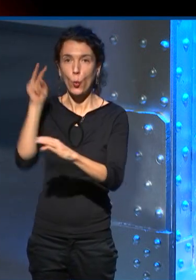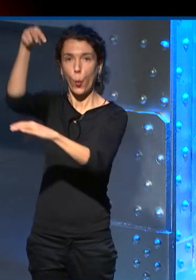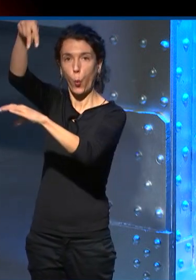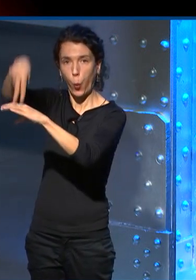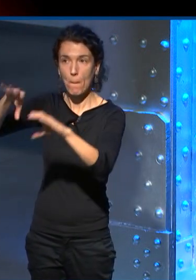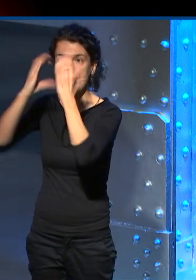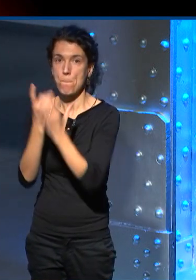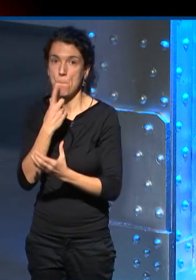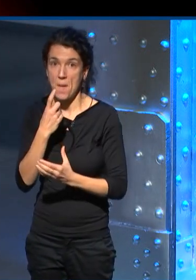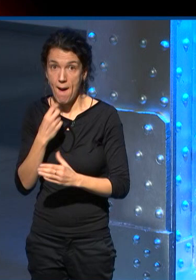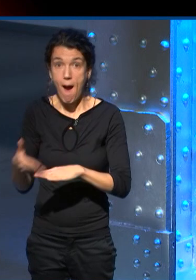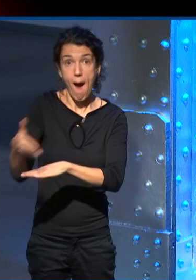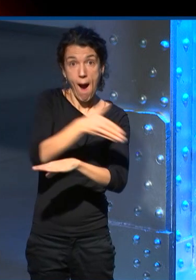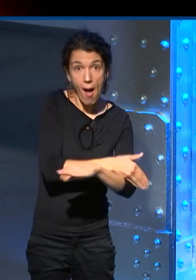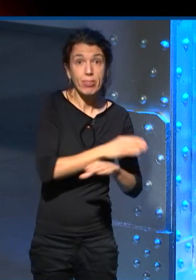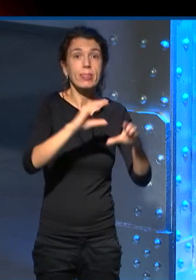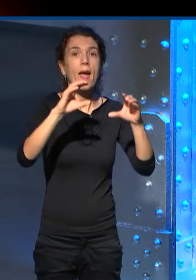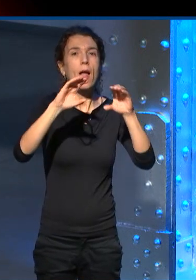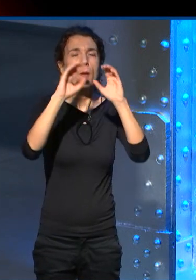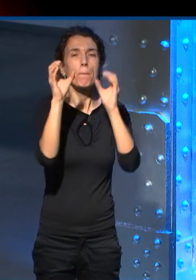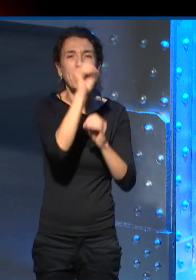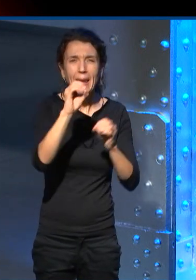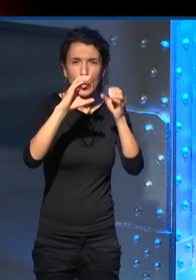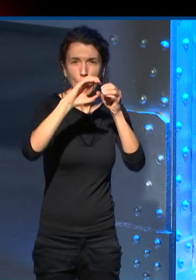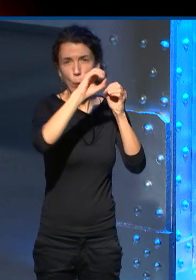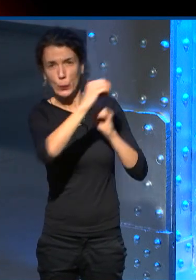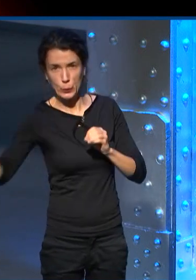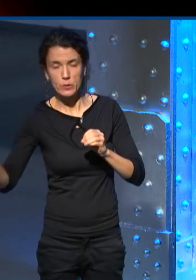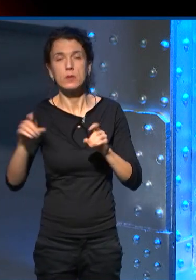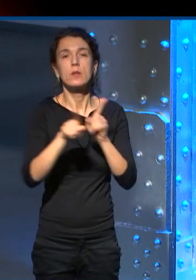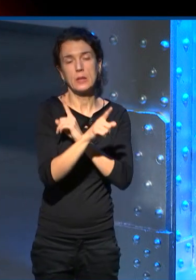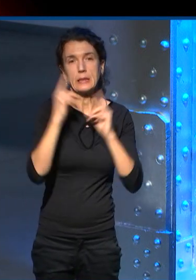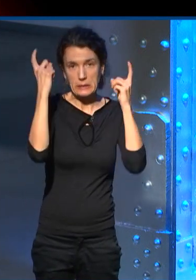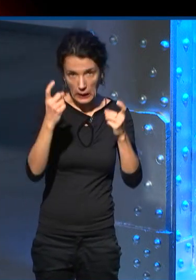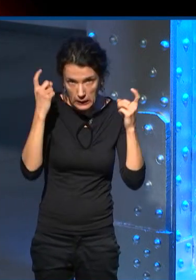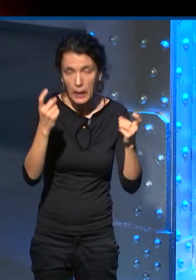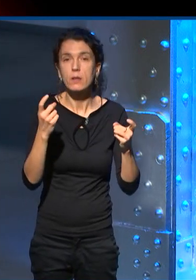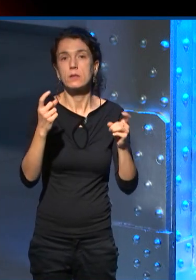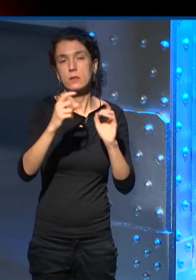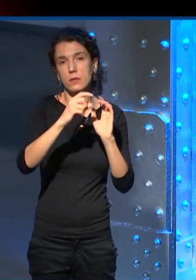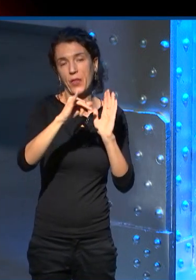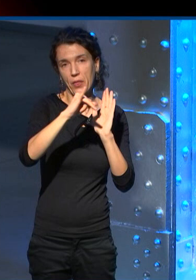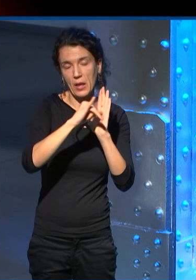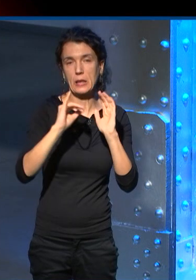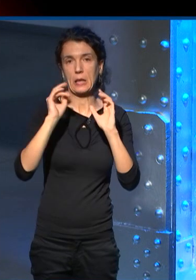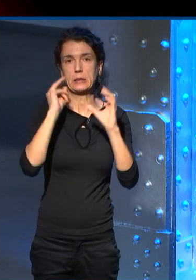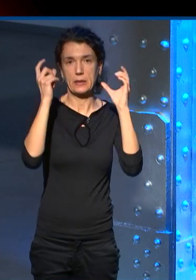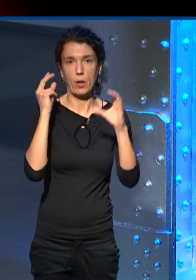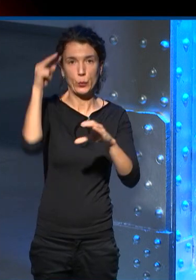Antes, naturalmente, ir a un asteroide, pero de cerca del cinturón de asteroides,